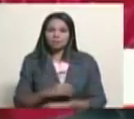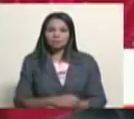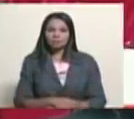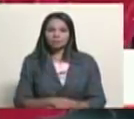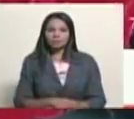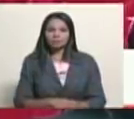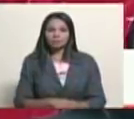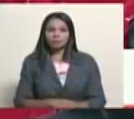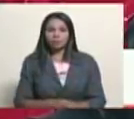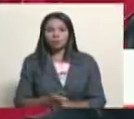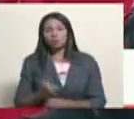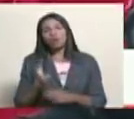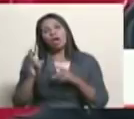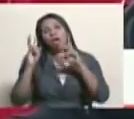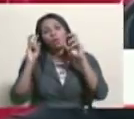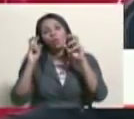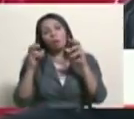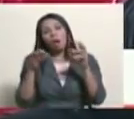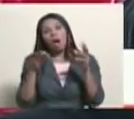una nueva orientación.